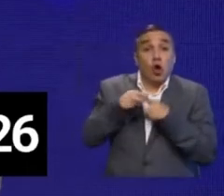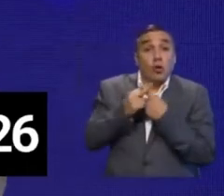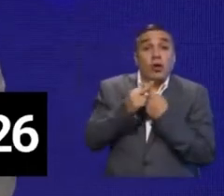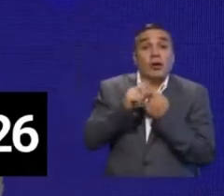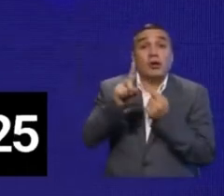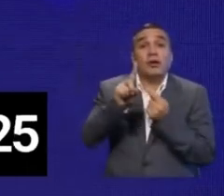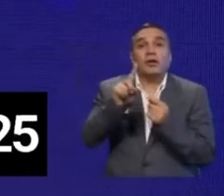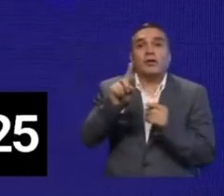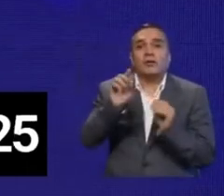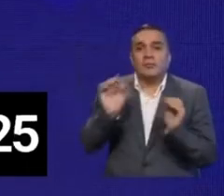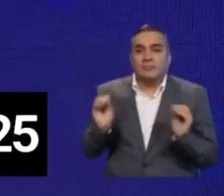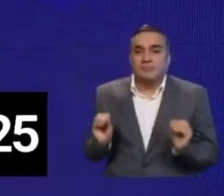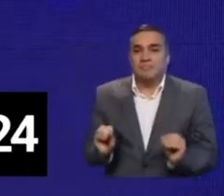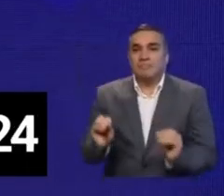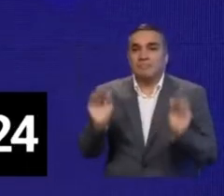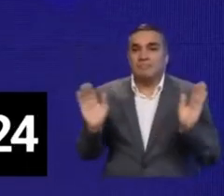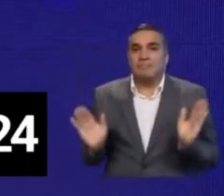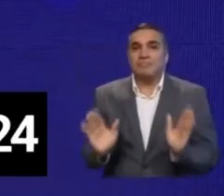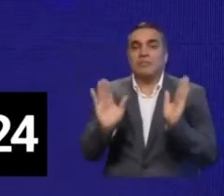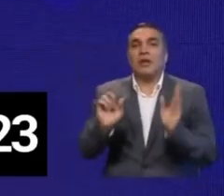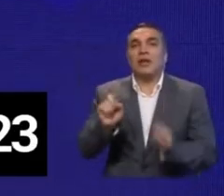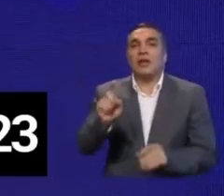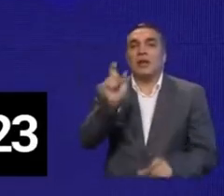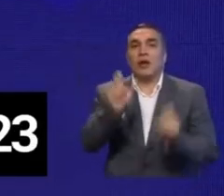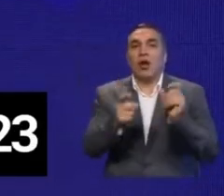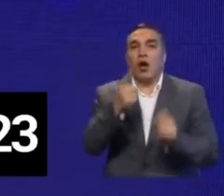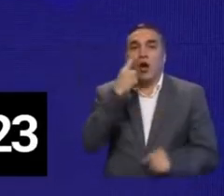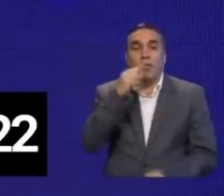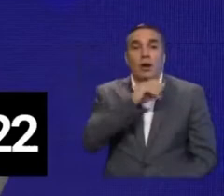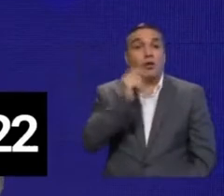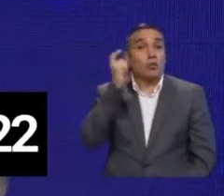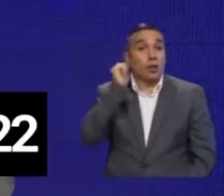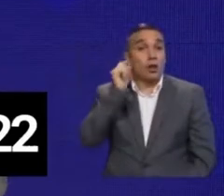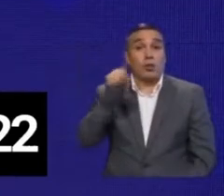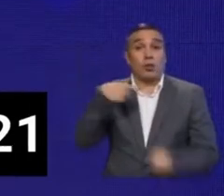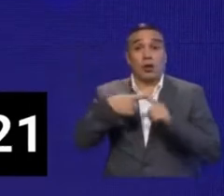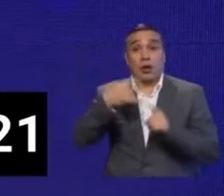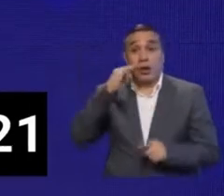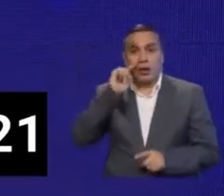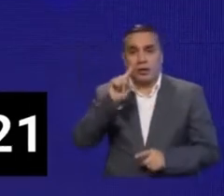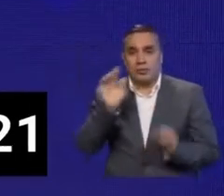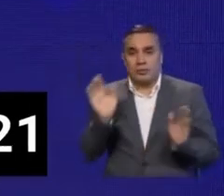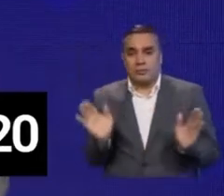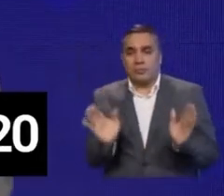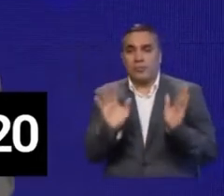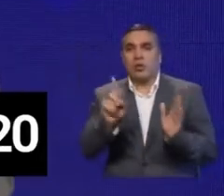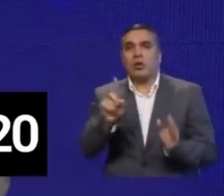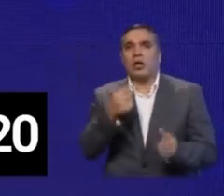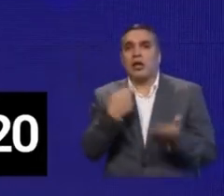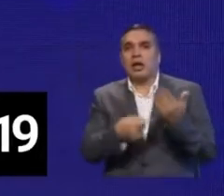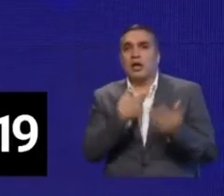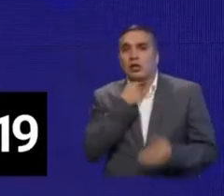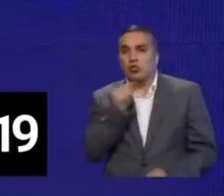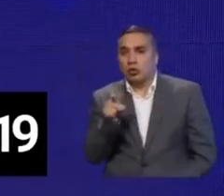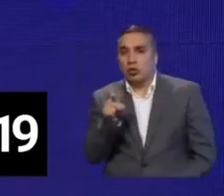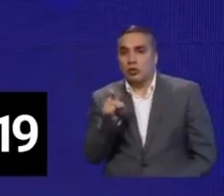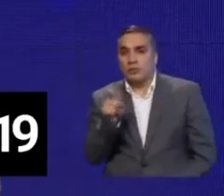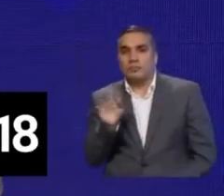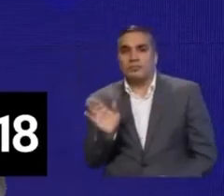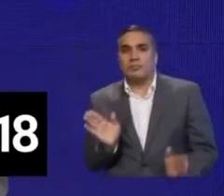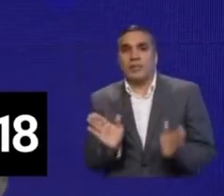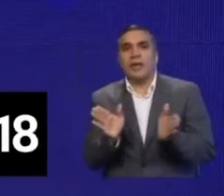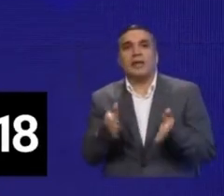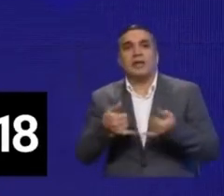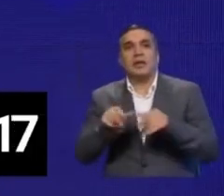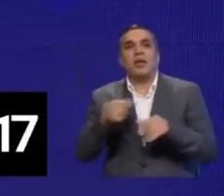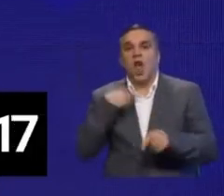la vocación, es decir, vamos a generar hombres y mujeres que desde pequeños sean seguidos en cuanto a su vocación. Cuando nosotros lleguemos